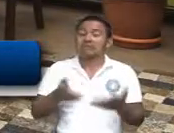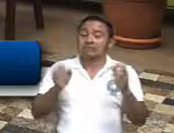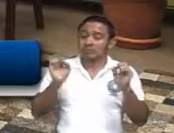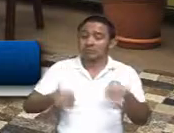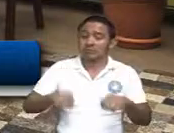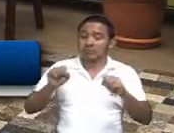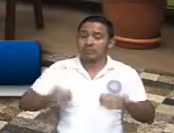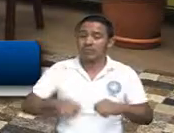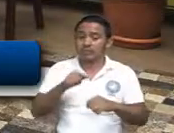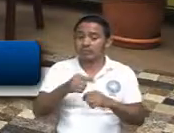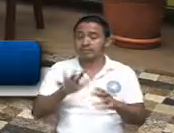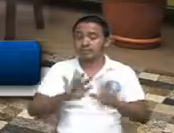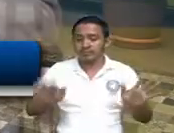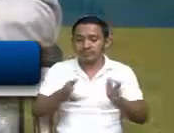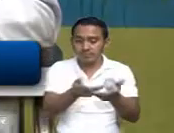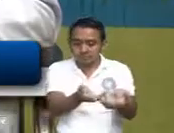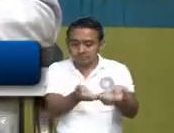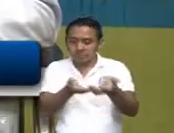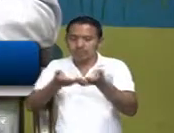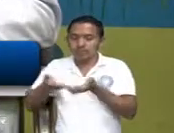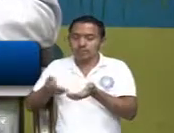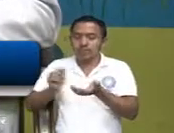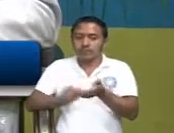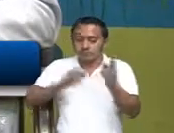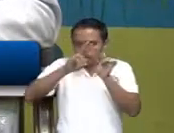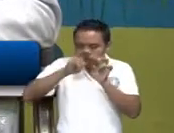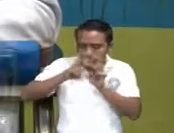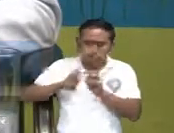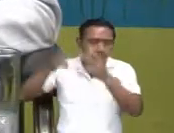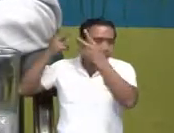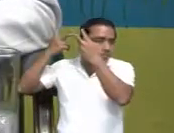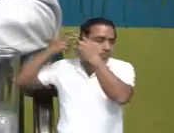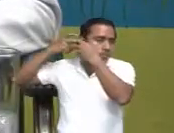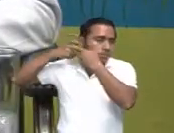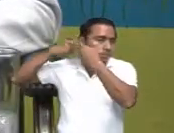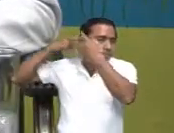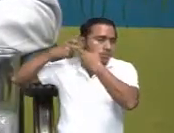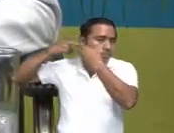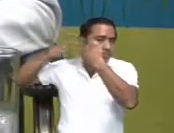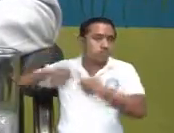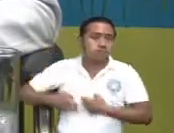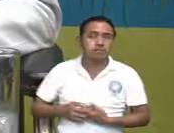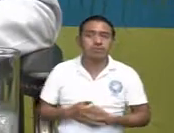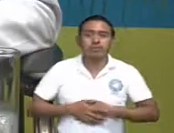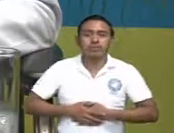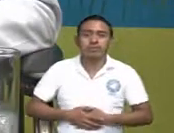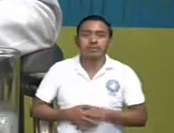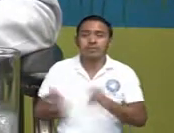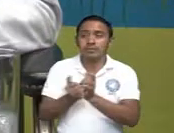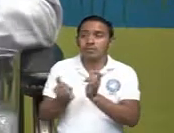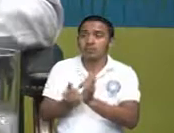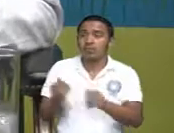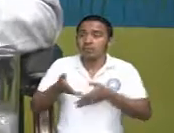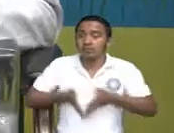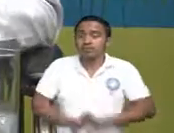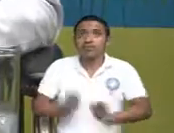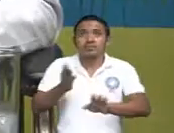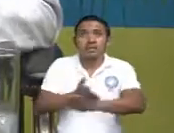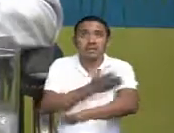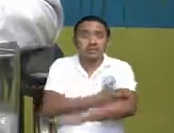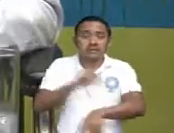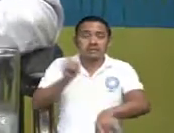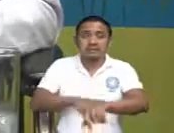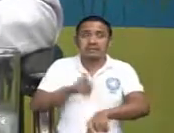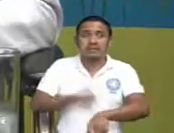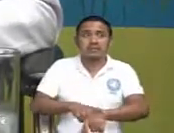una vez que salgan de su problema hay que revisar les su audición incluso si fue prematuro me imaginé que más enduro con